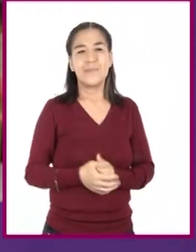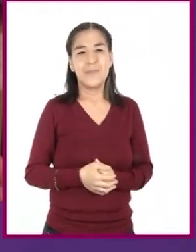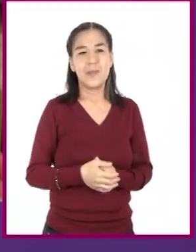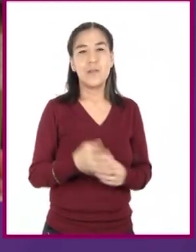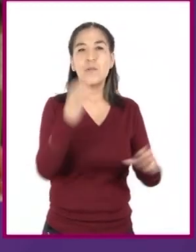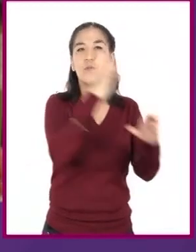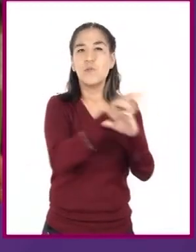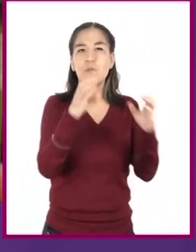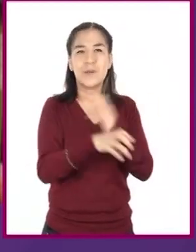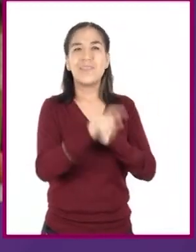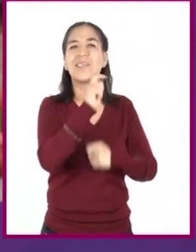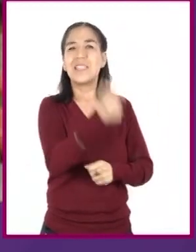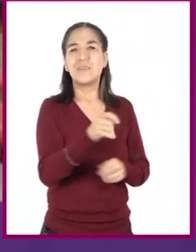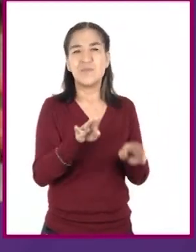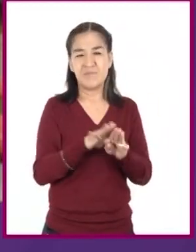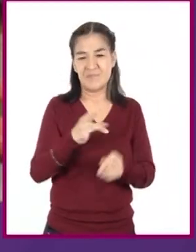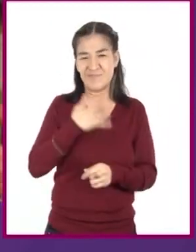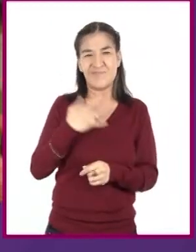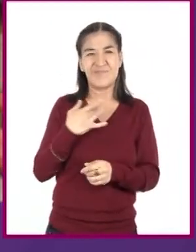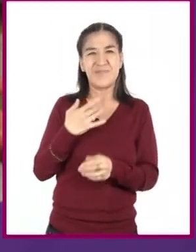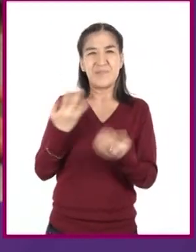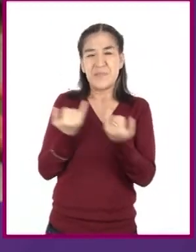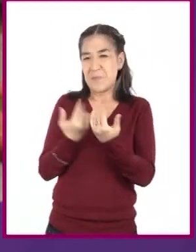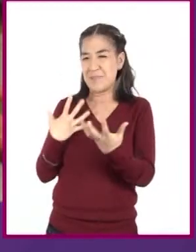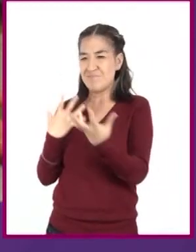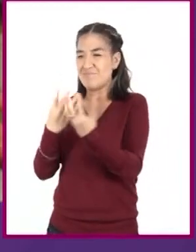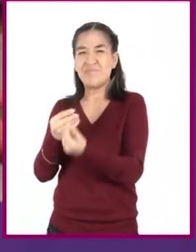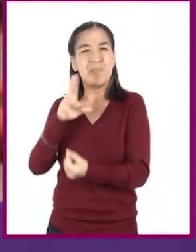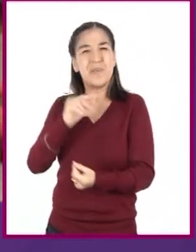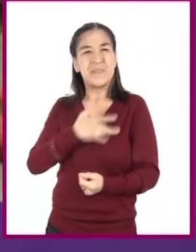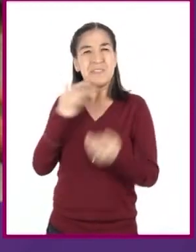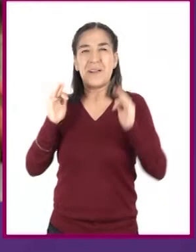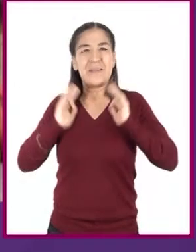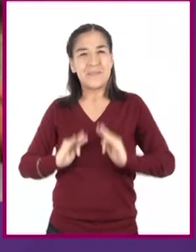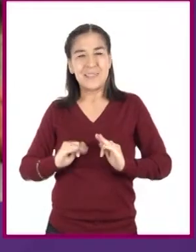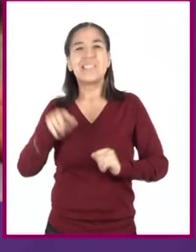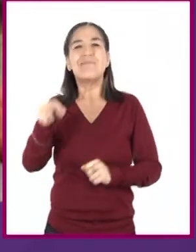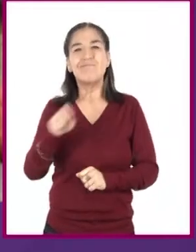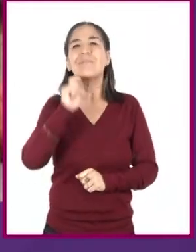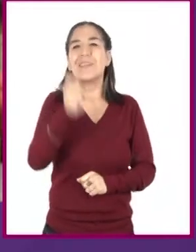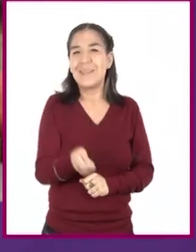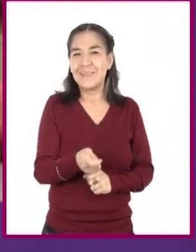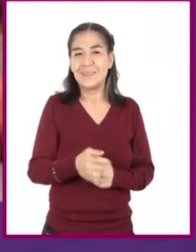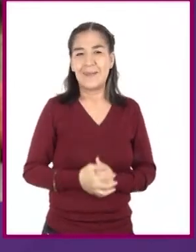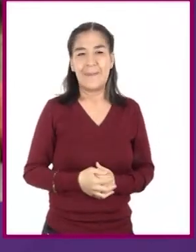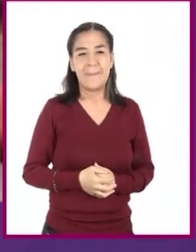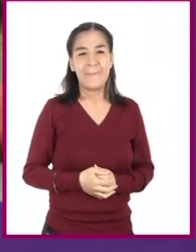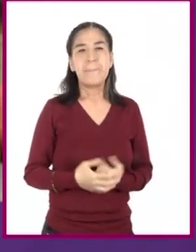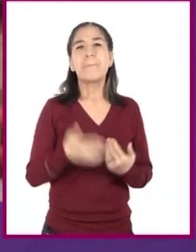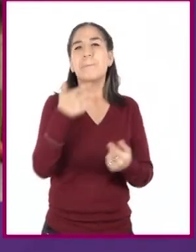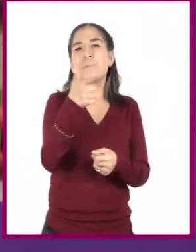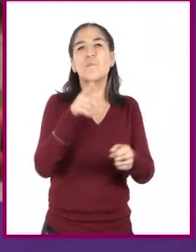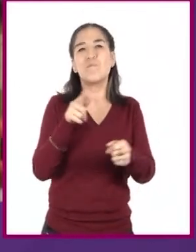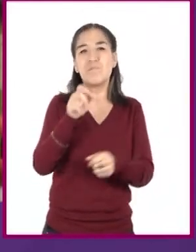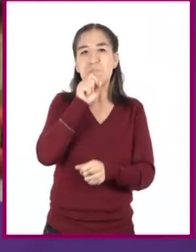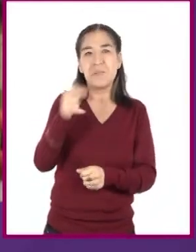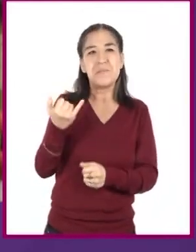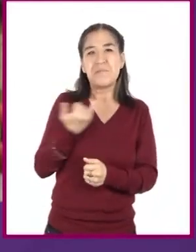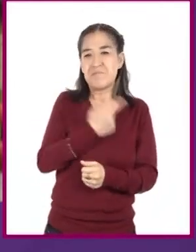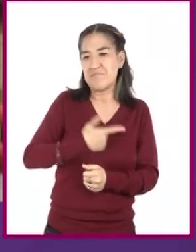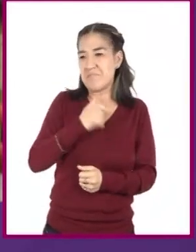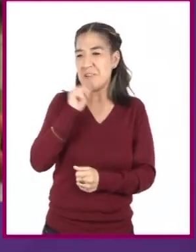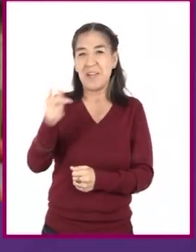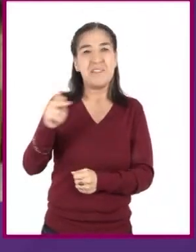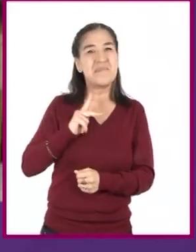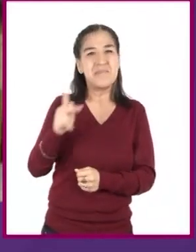que no nos identifiquemos con otros grupos, evidentemente están dados por estas preferencias. Si a ustedes les gusta